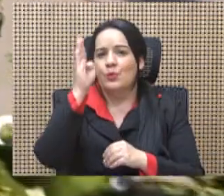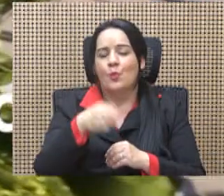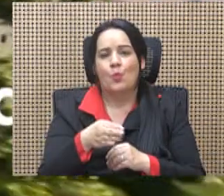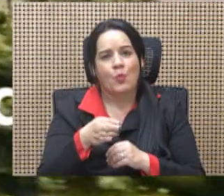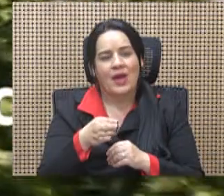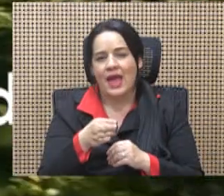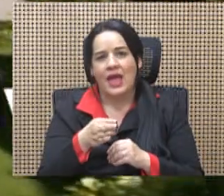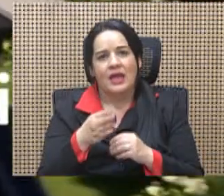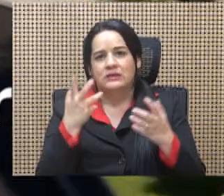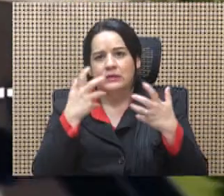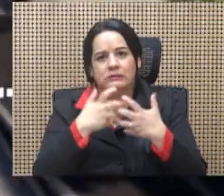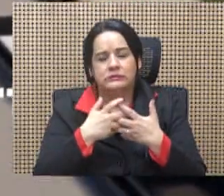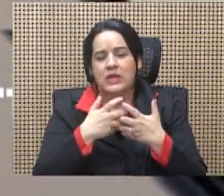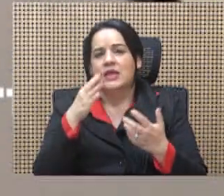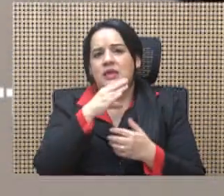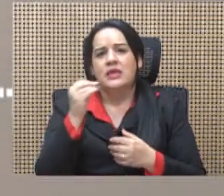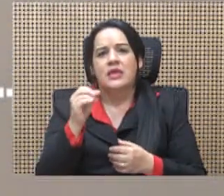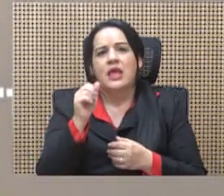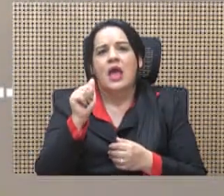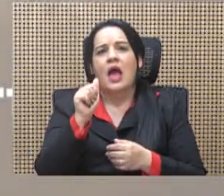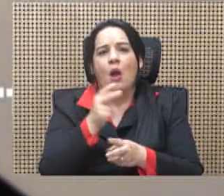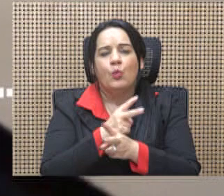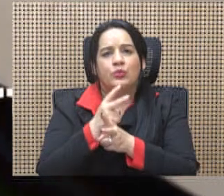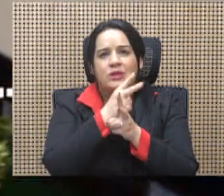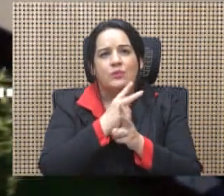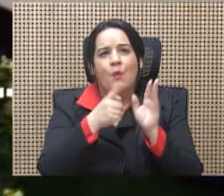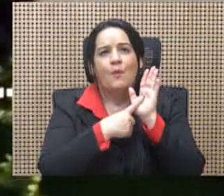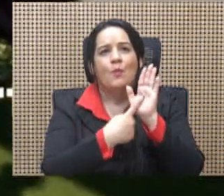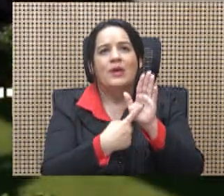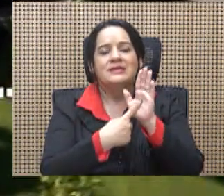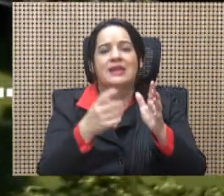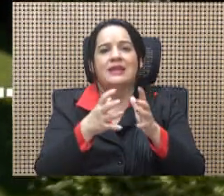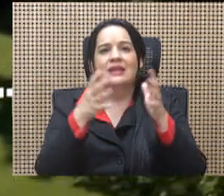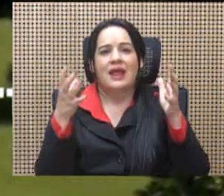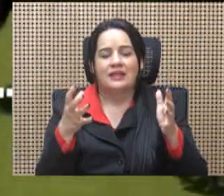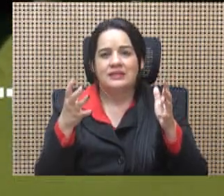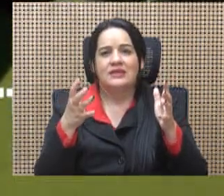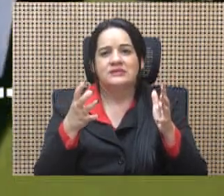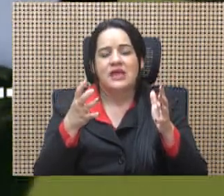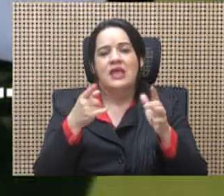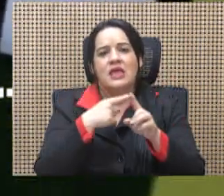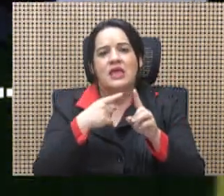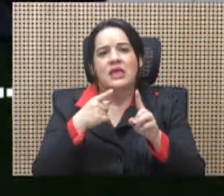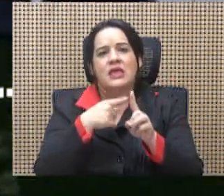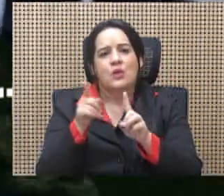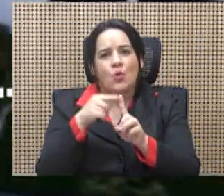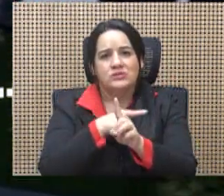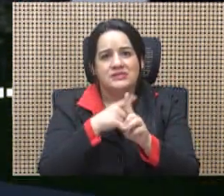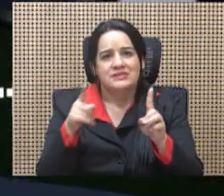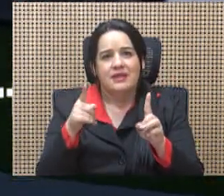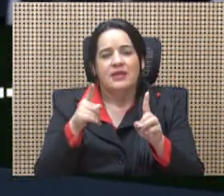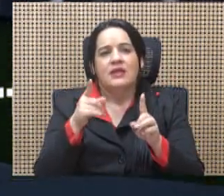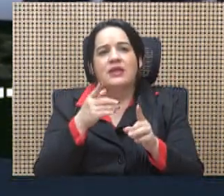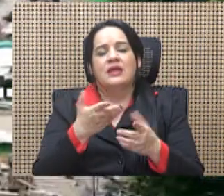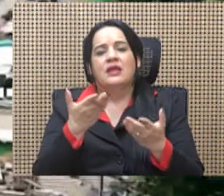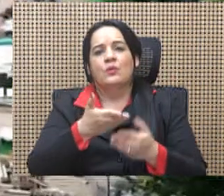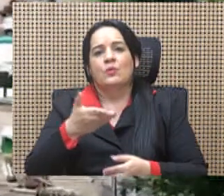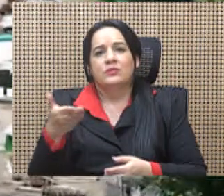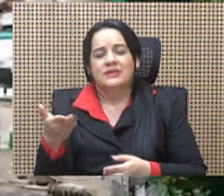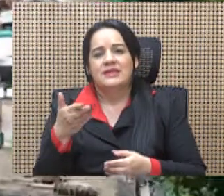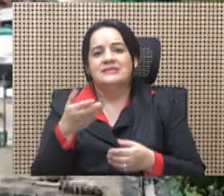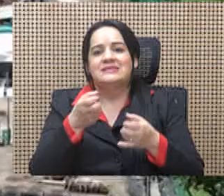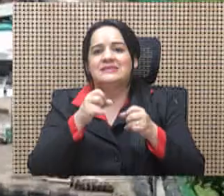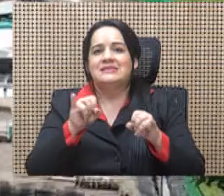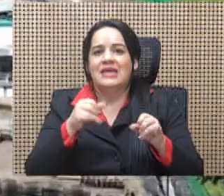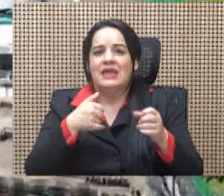las auditorías que señalan graves inconsistencias y las decisiones sin sustento técnico han puesto en jaque a